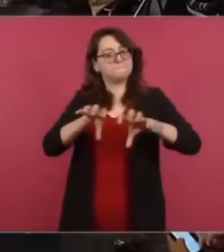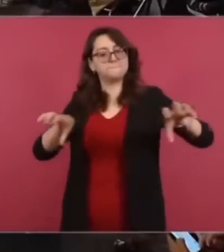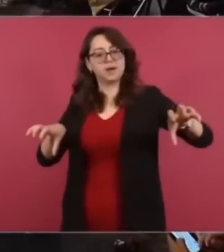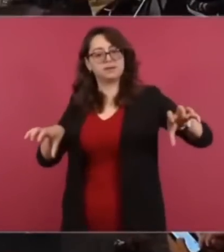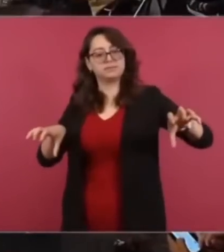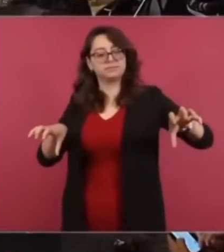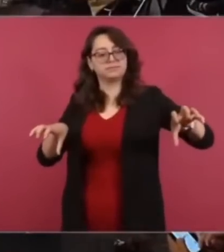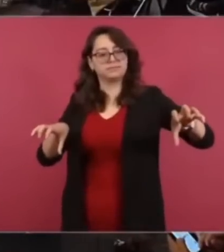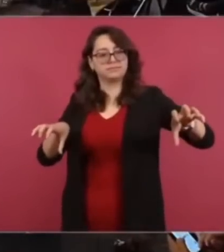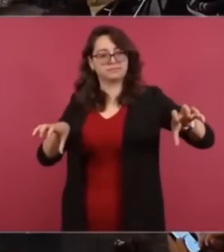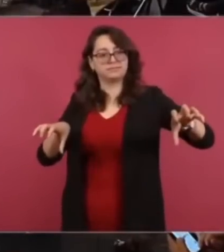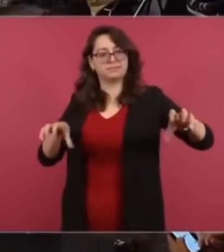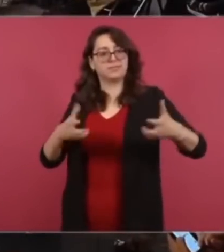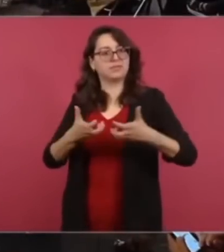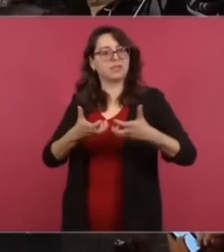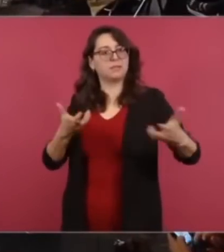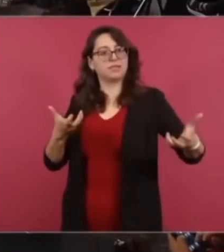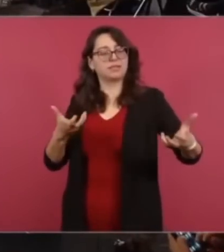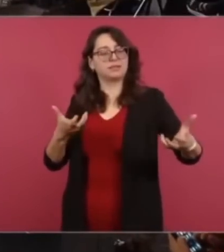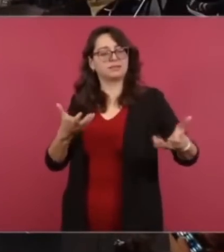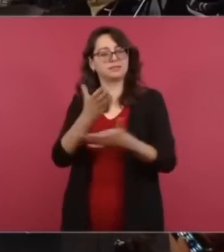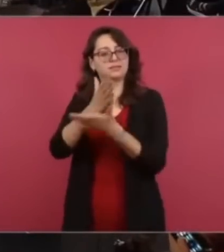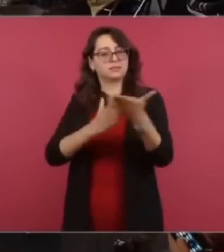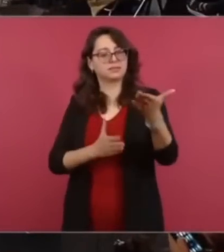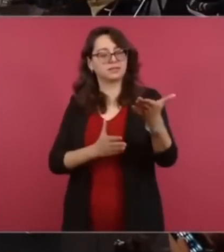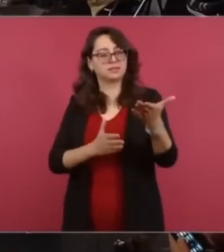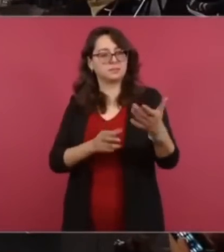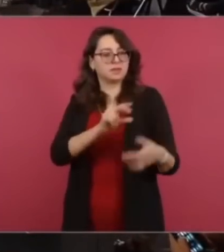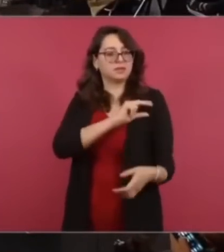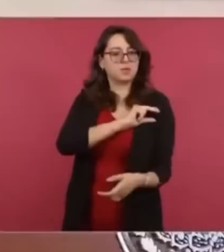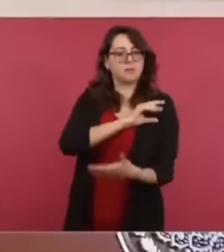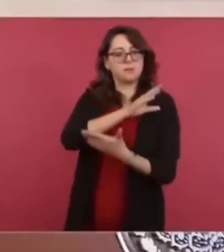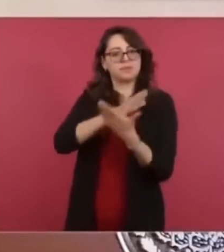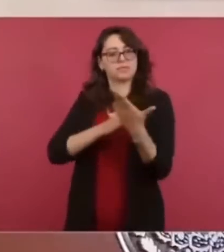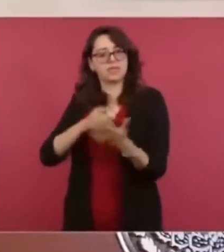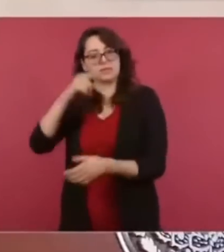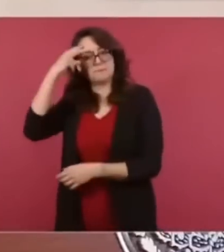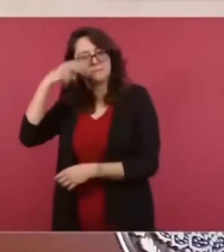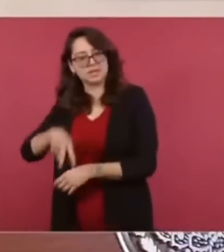¿por qué no queríamos que estuviesen